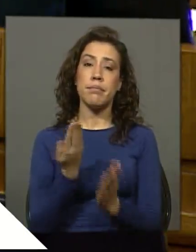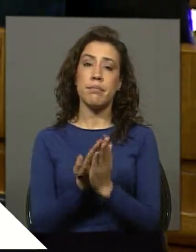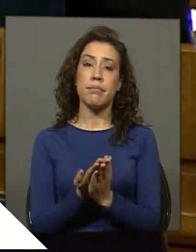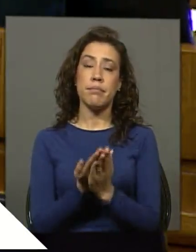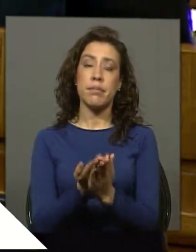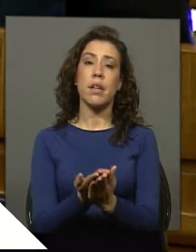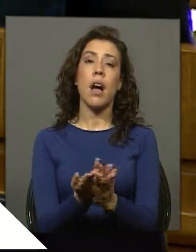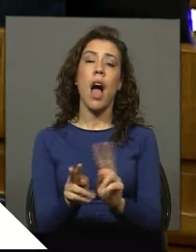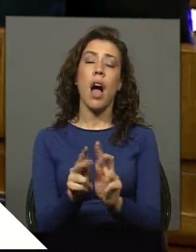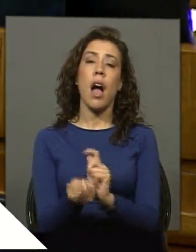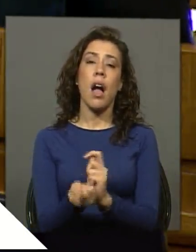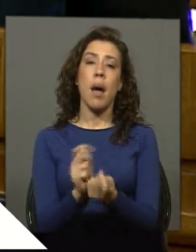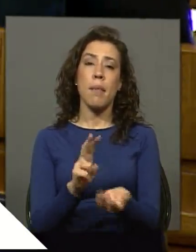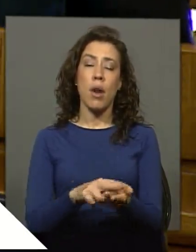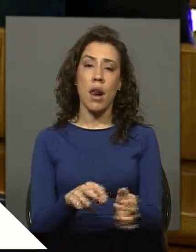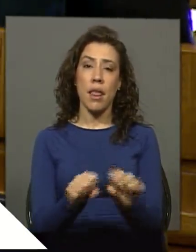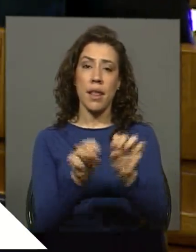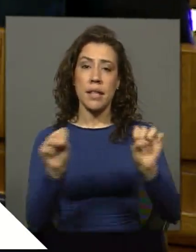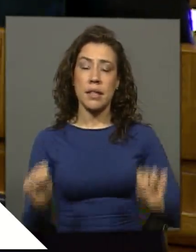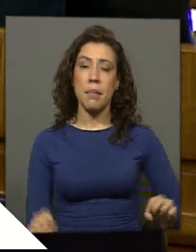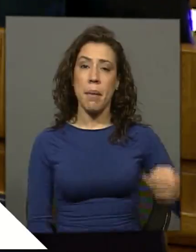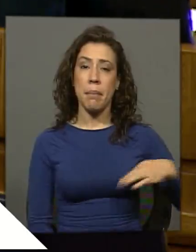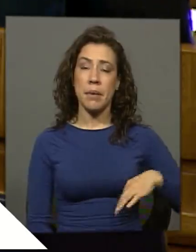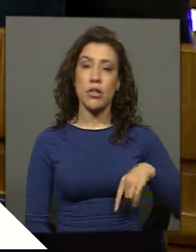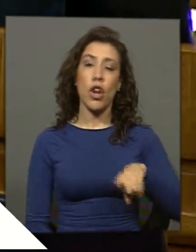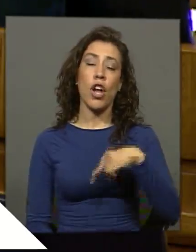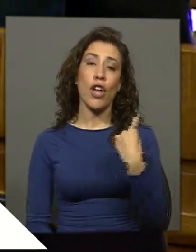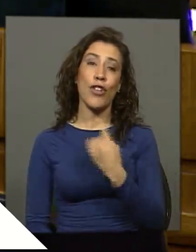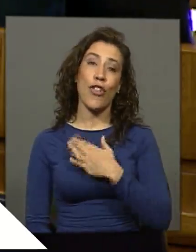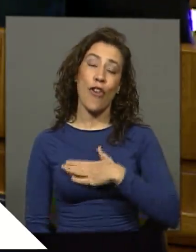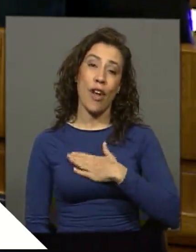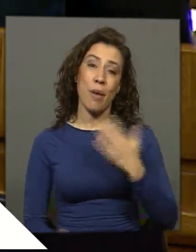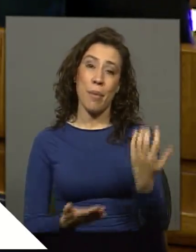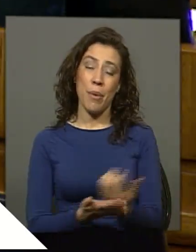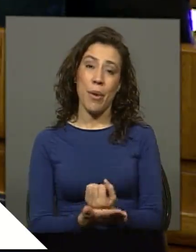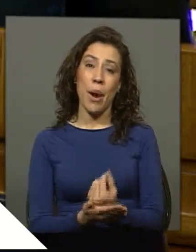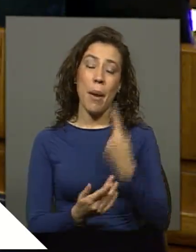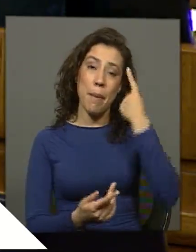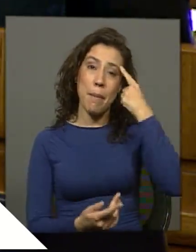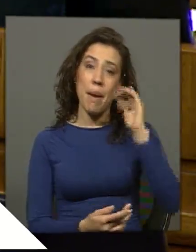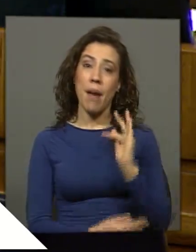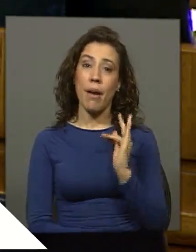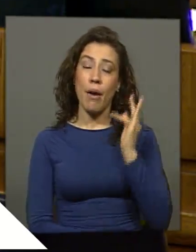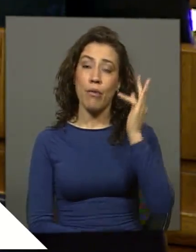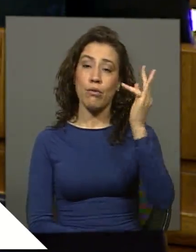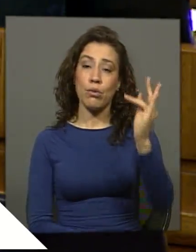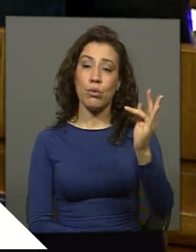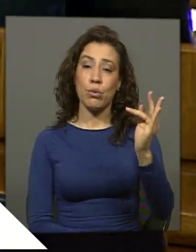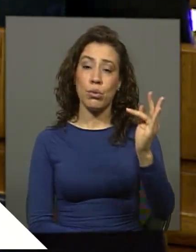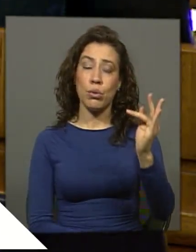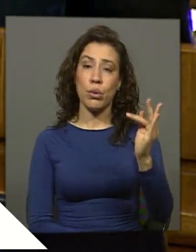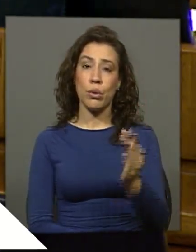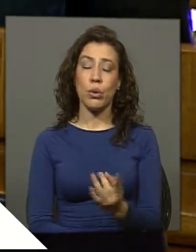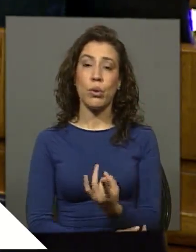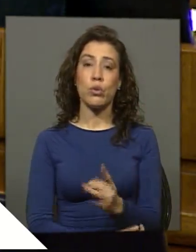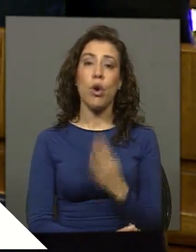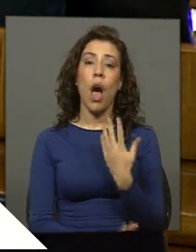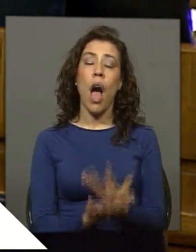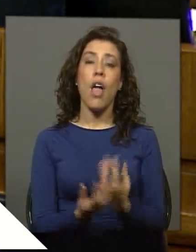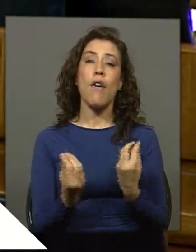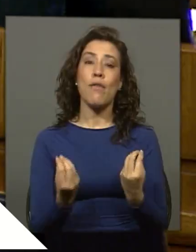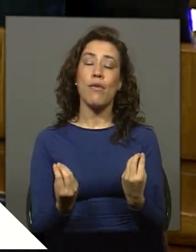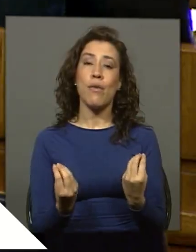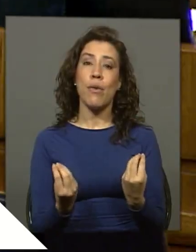de transformaciones reales en el sistema de pensiones que es a lo que todos estamos aspirando para que el día de mañana no solamente tengan buenas